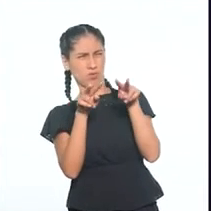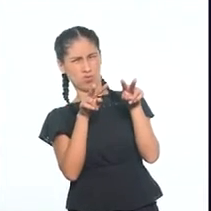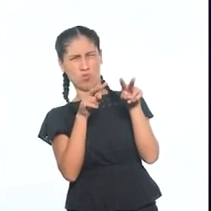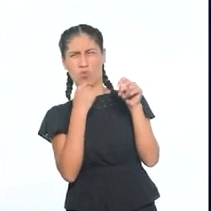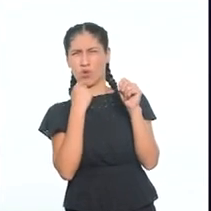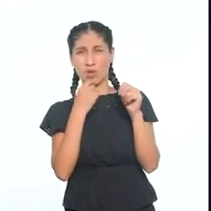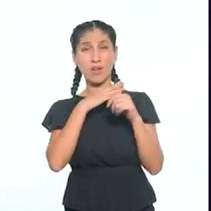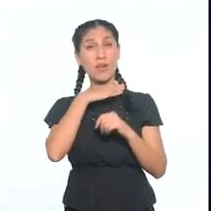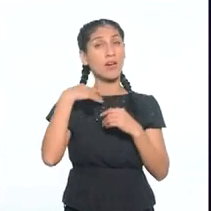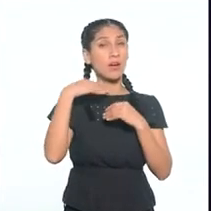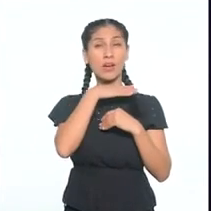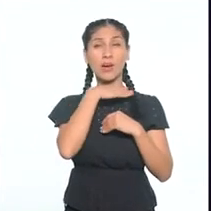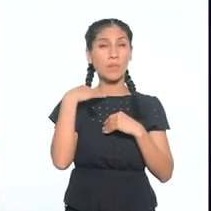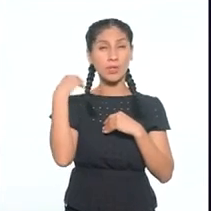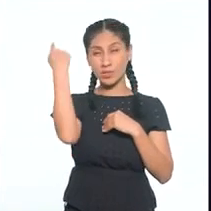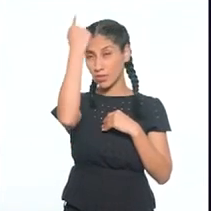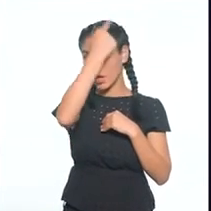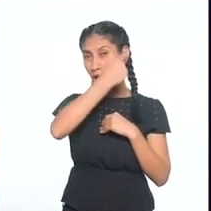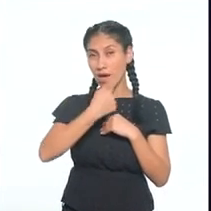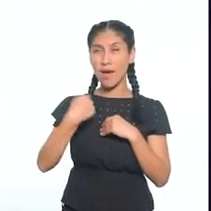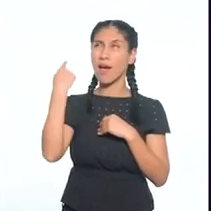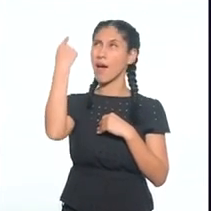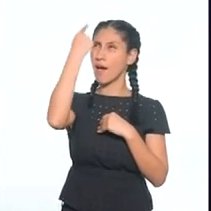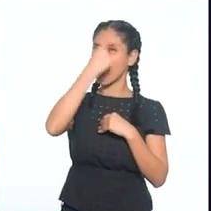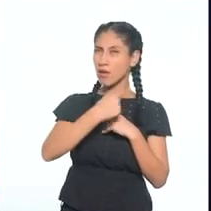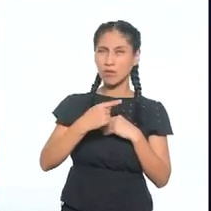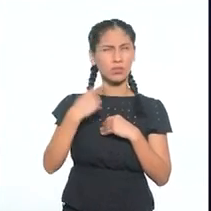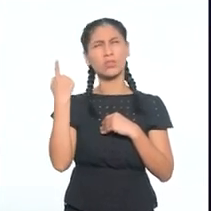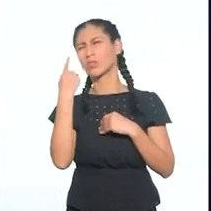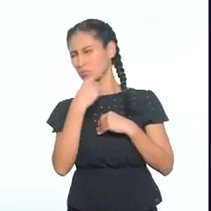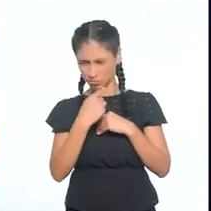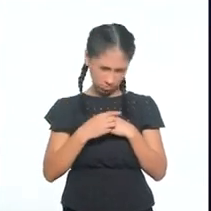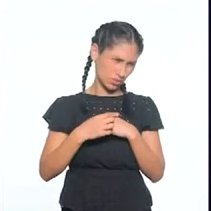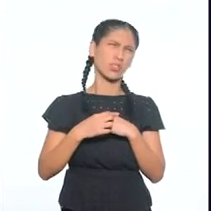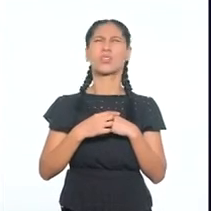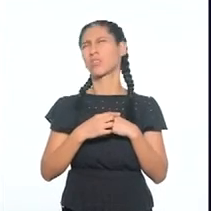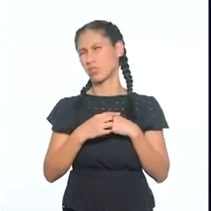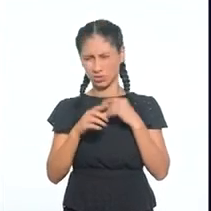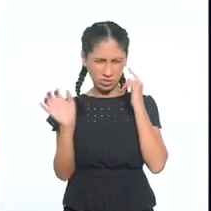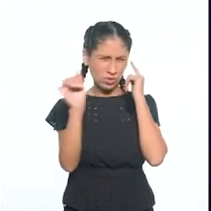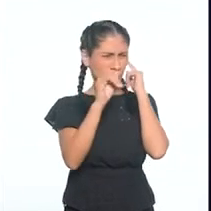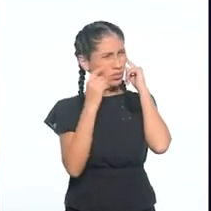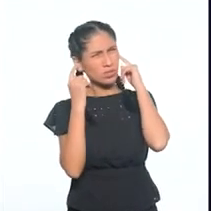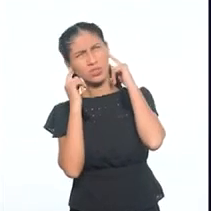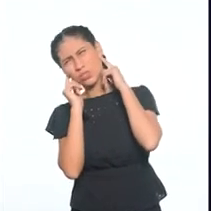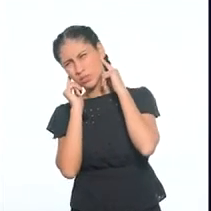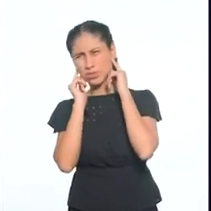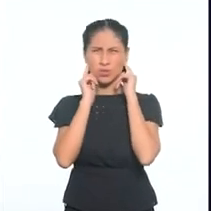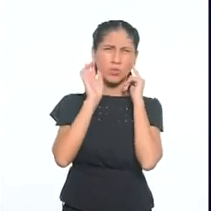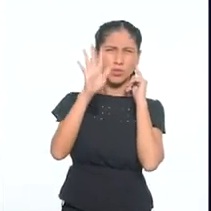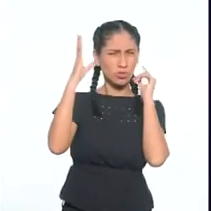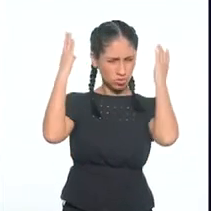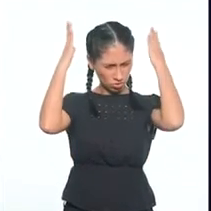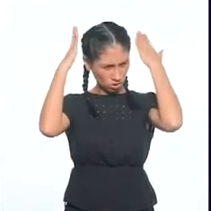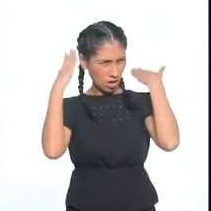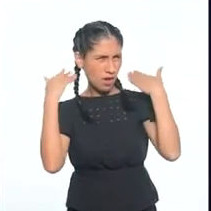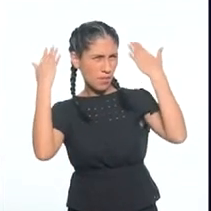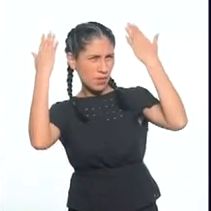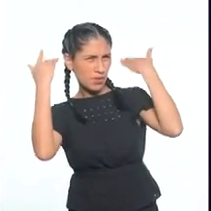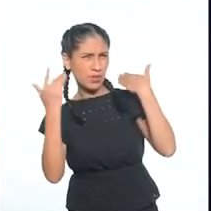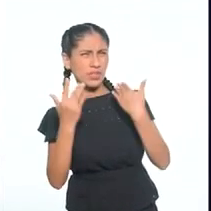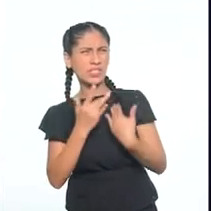pareció que la cabeza allá arriba se sacudía como si soy yo sara sobre su cabello